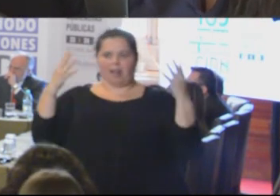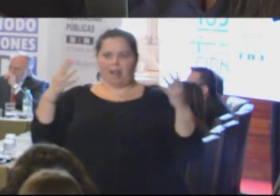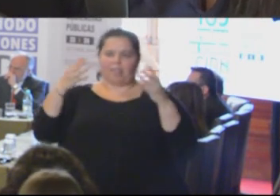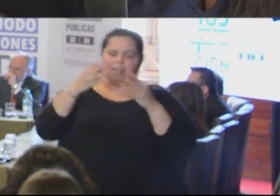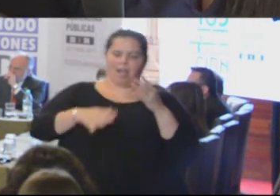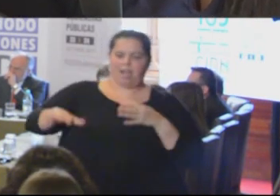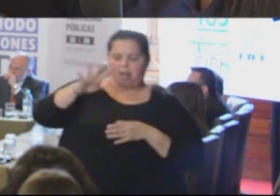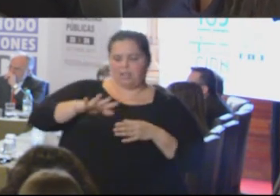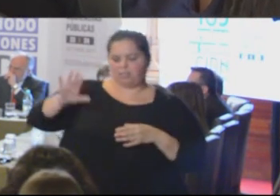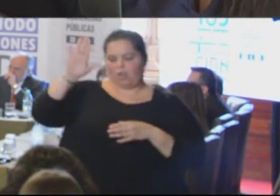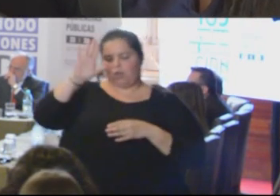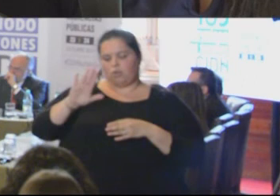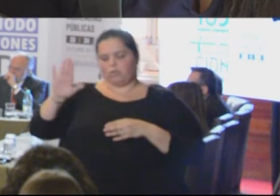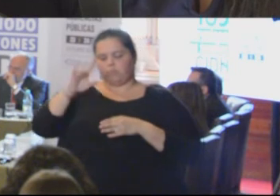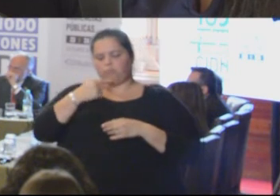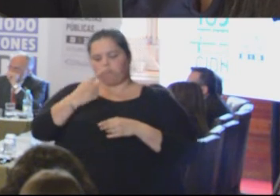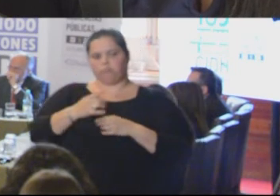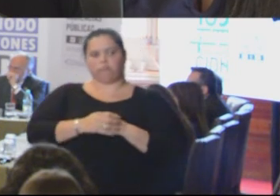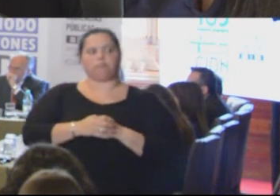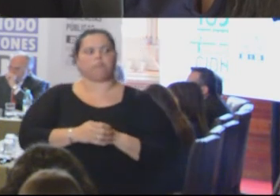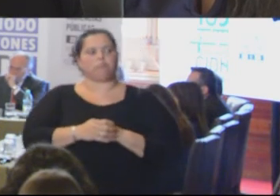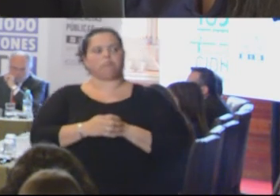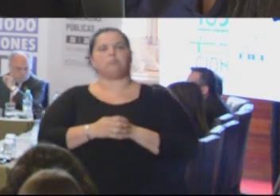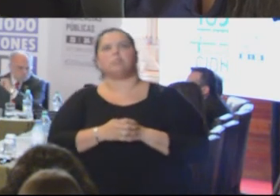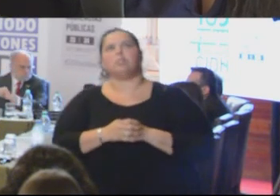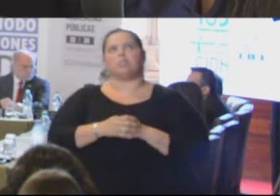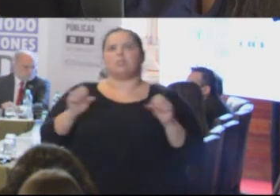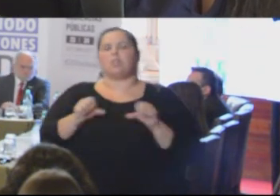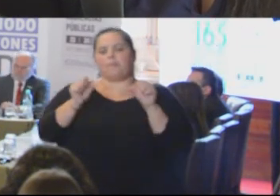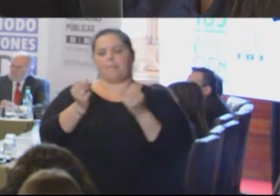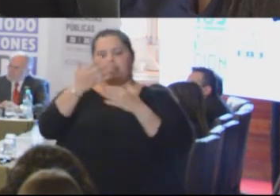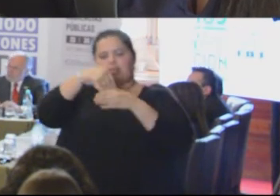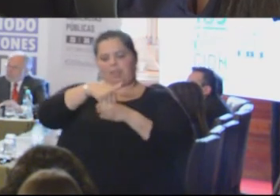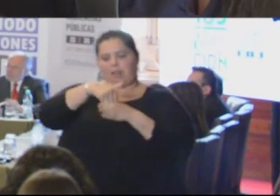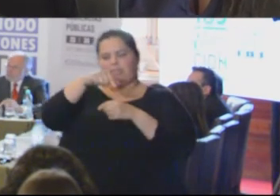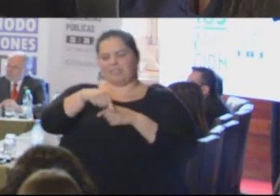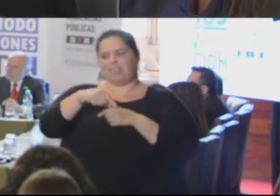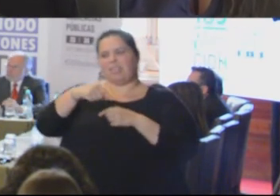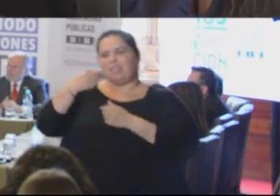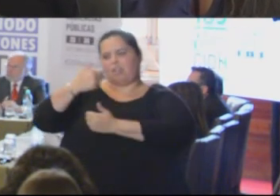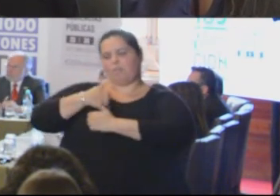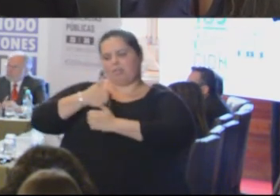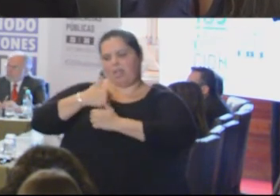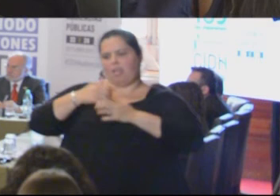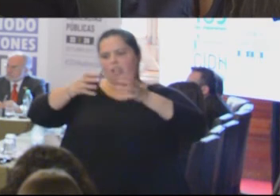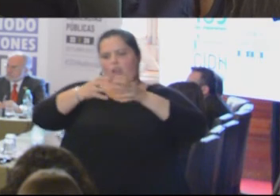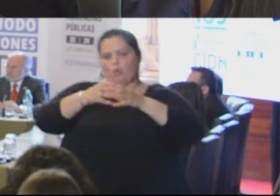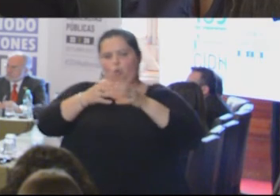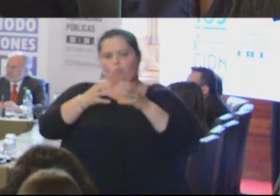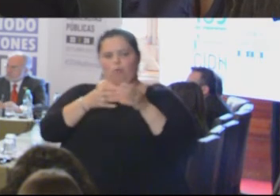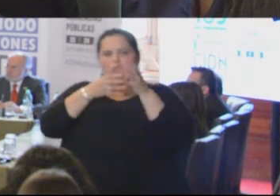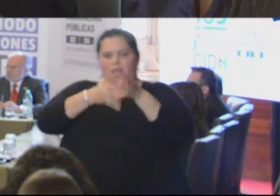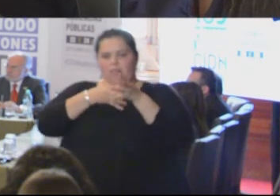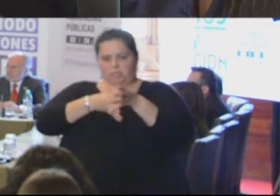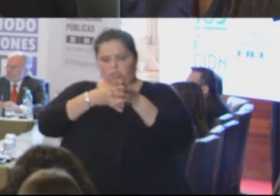para documentar y establecer la responsabilidad penal de los integrantes y comandantes de los grupos guerrilleros pero no así de los